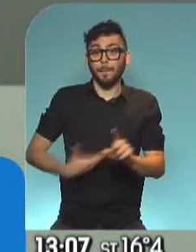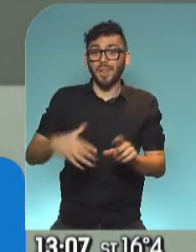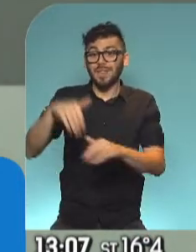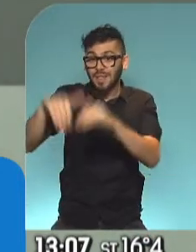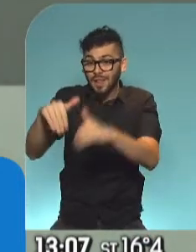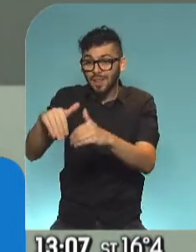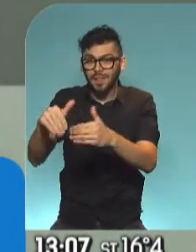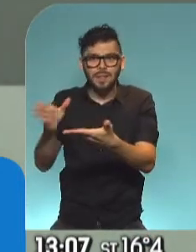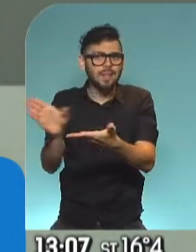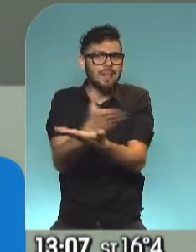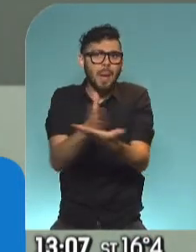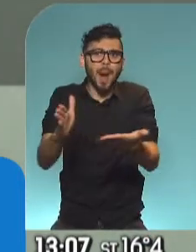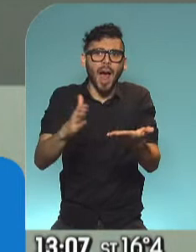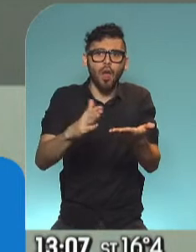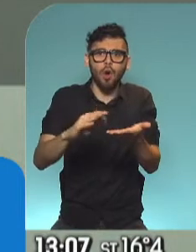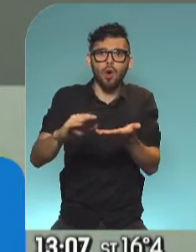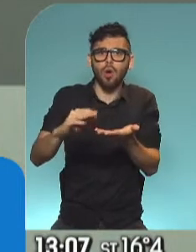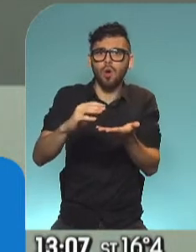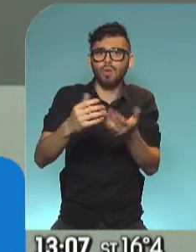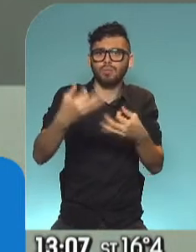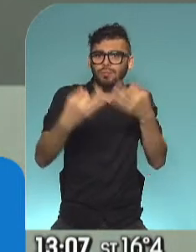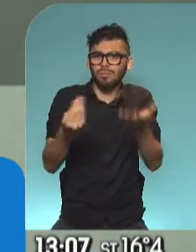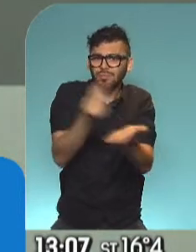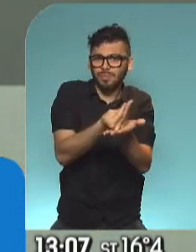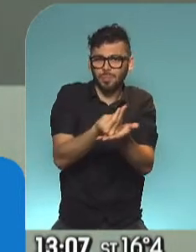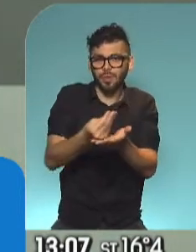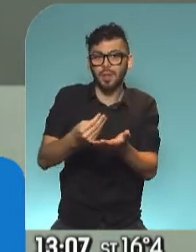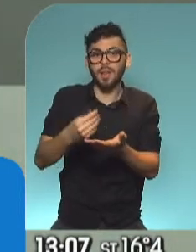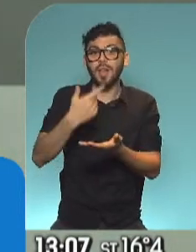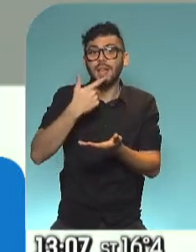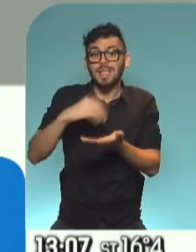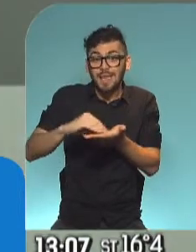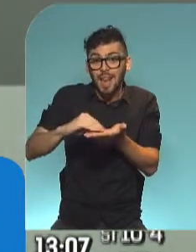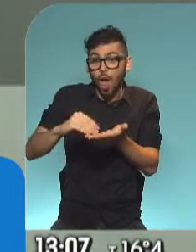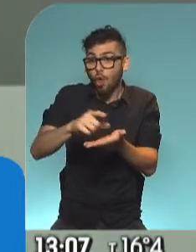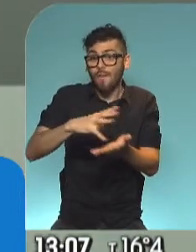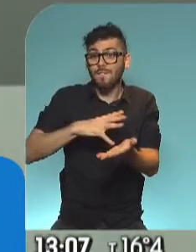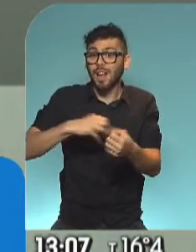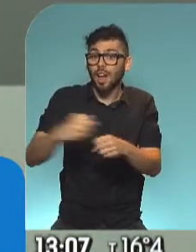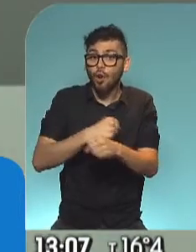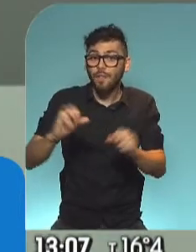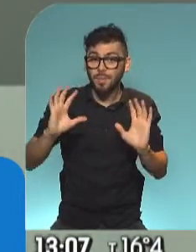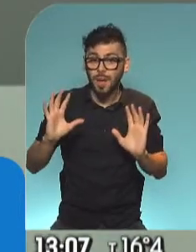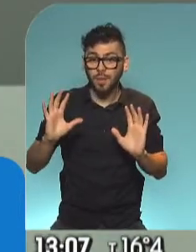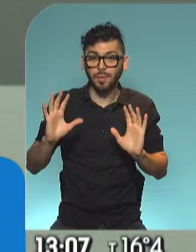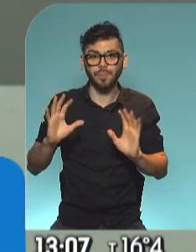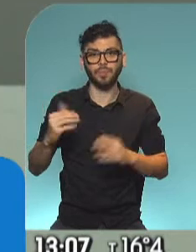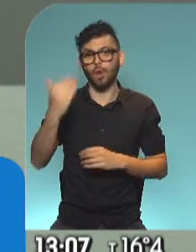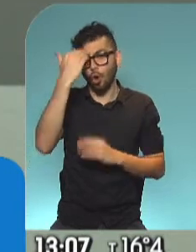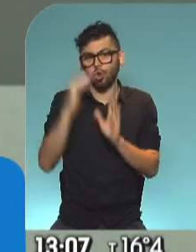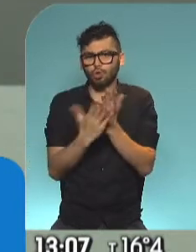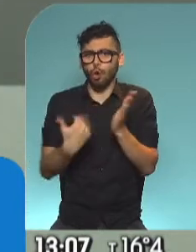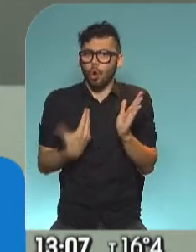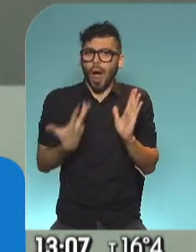different party than the Senate, then more often than not, the Senate does not confirm. I came down on the side of the Constitution